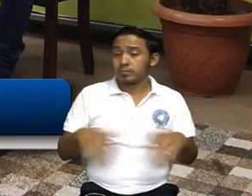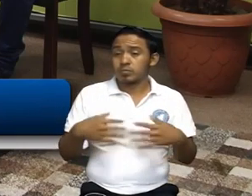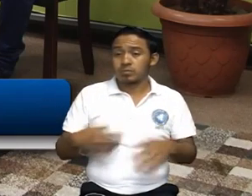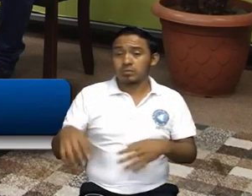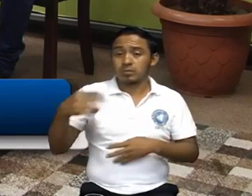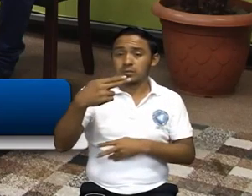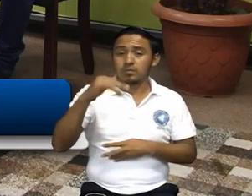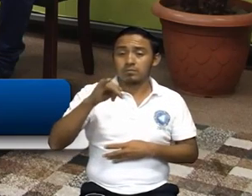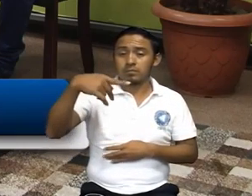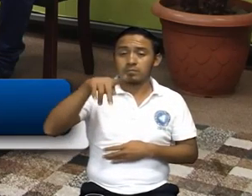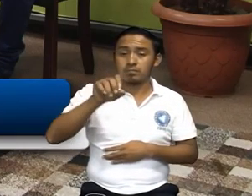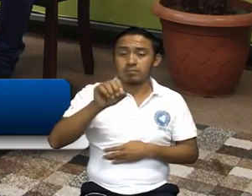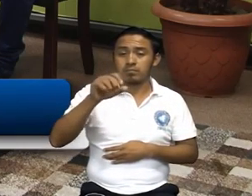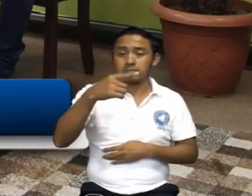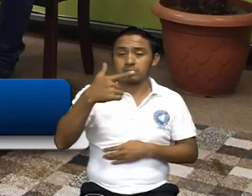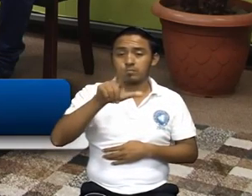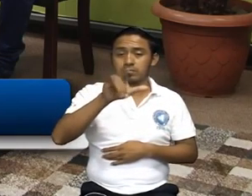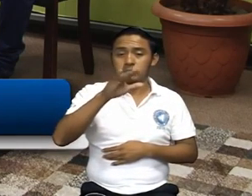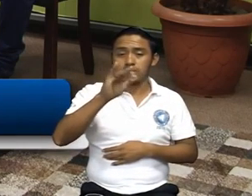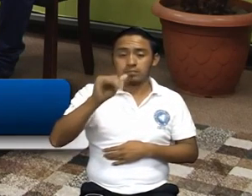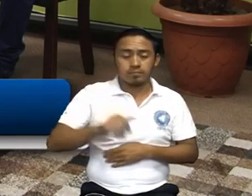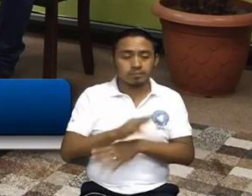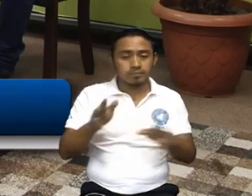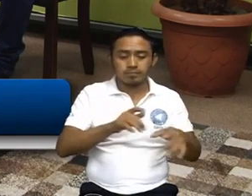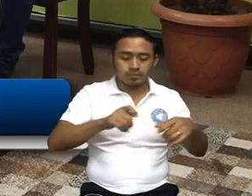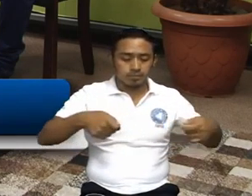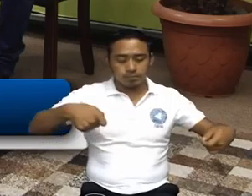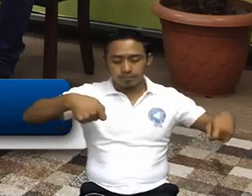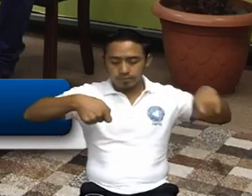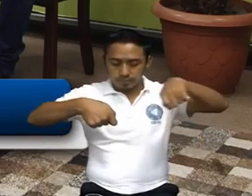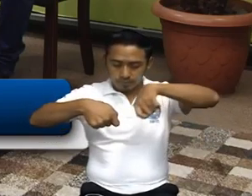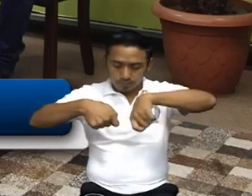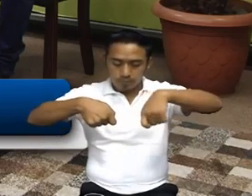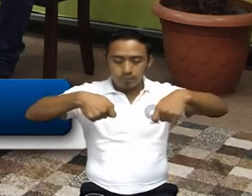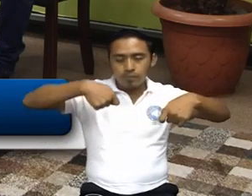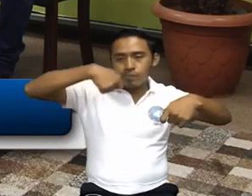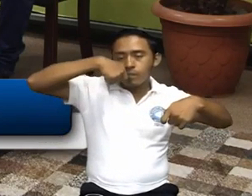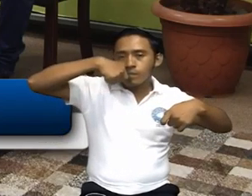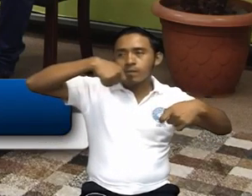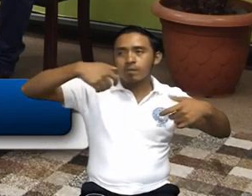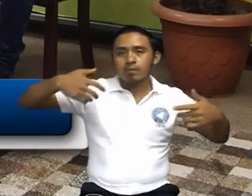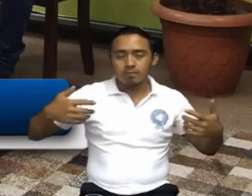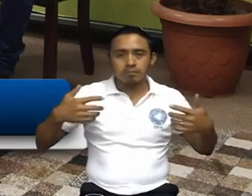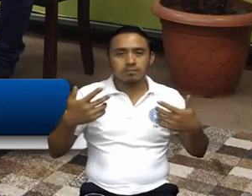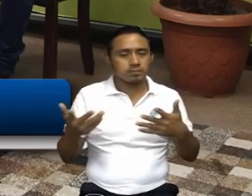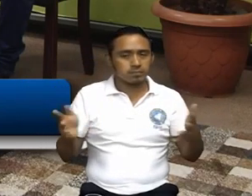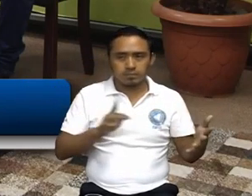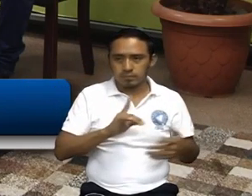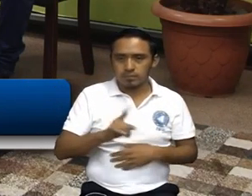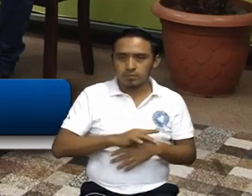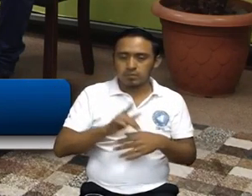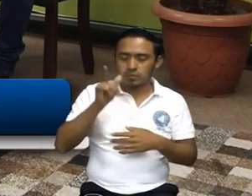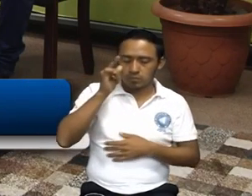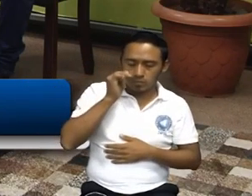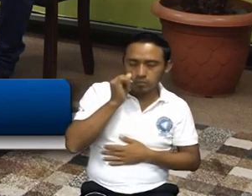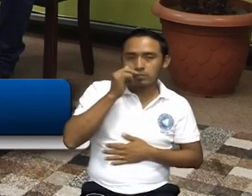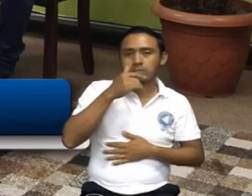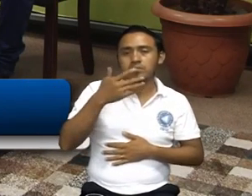que evitar que tenga al alcance de los niños jarabe, ¿verdad? Porque son los antihistamínicos, que son sedantes